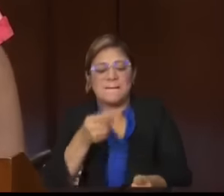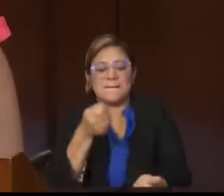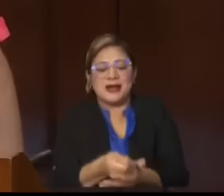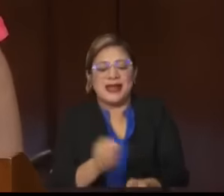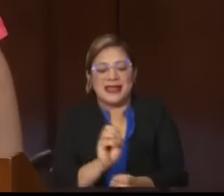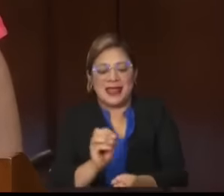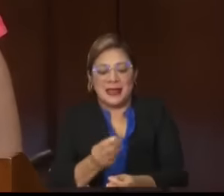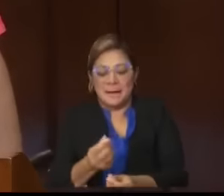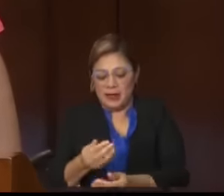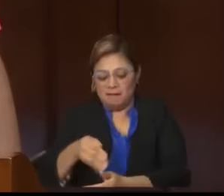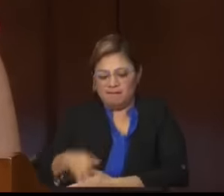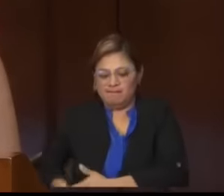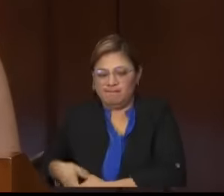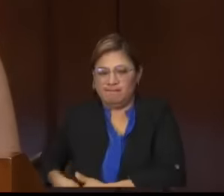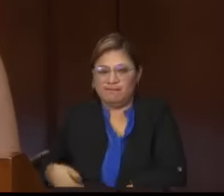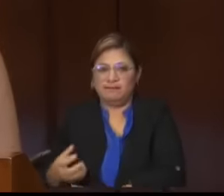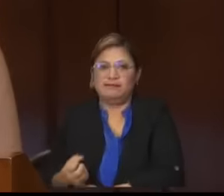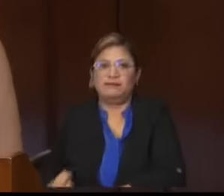jubilar.